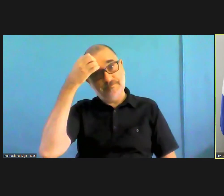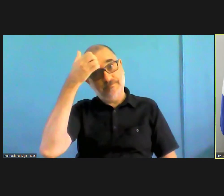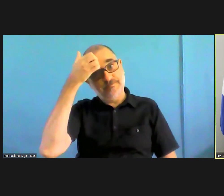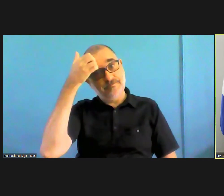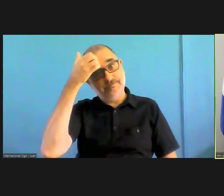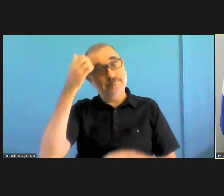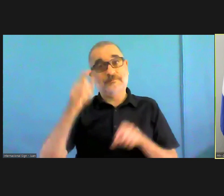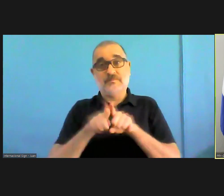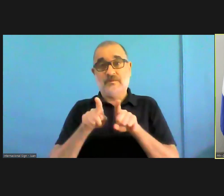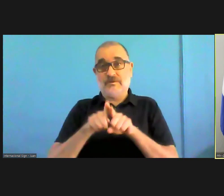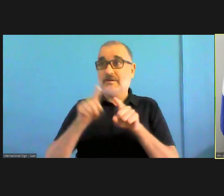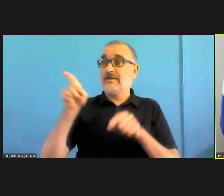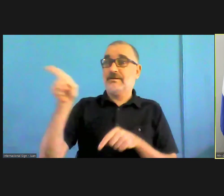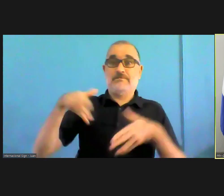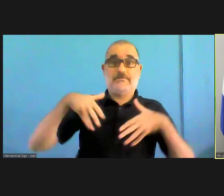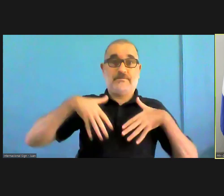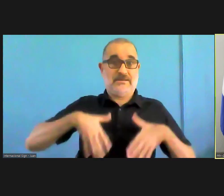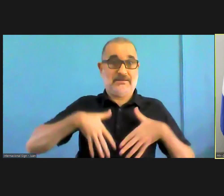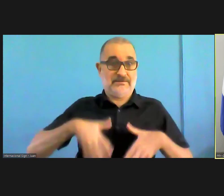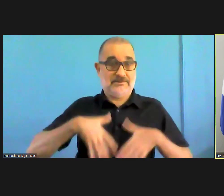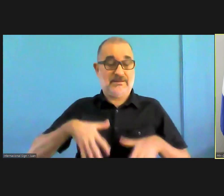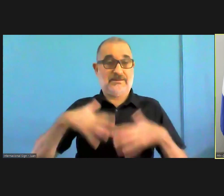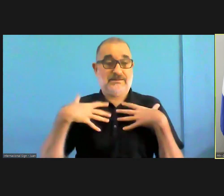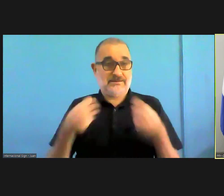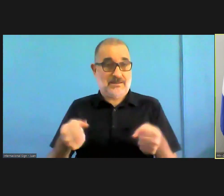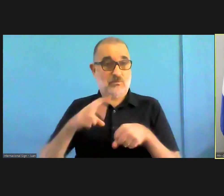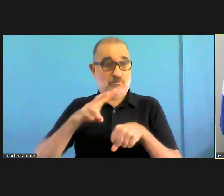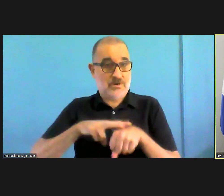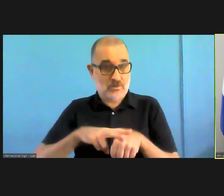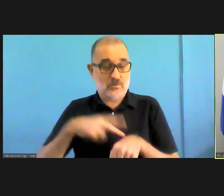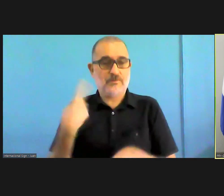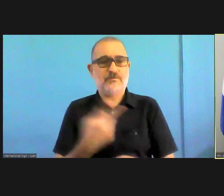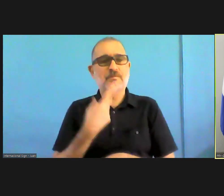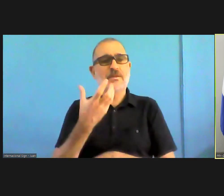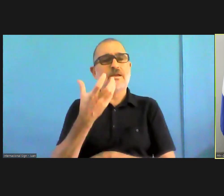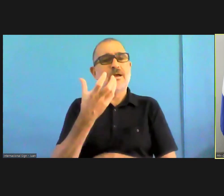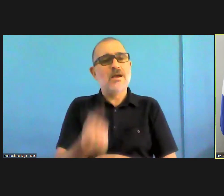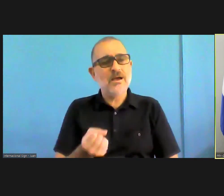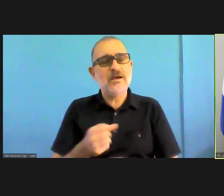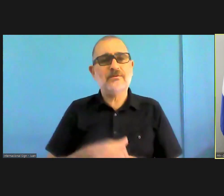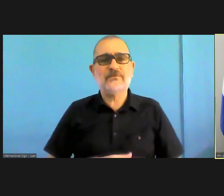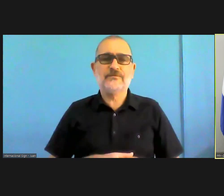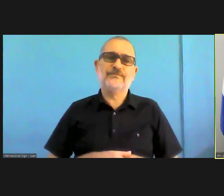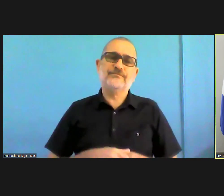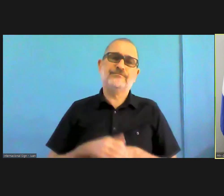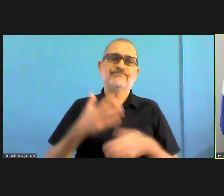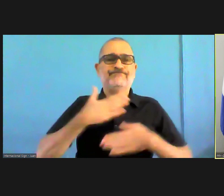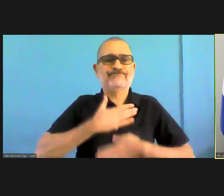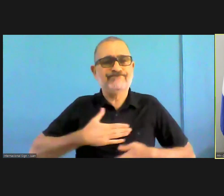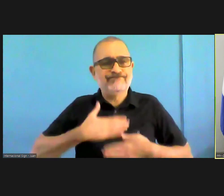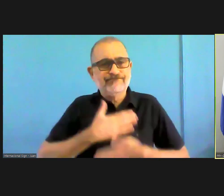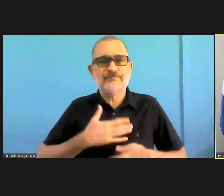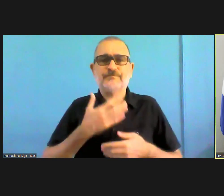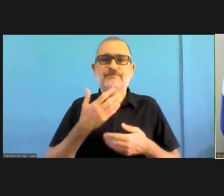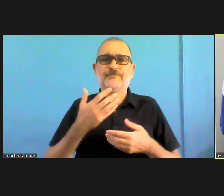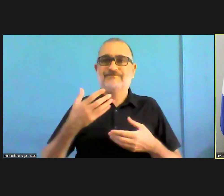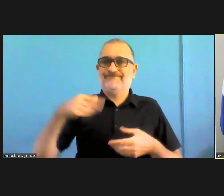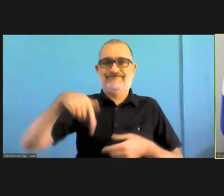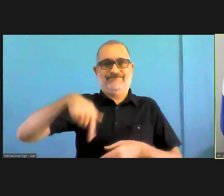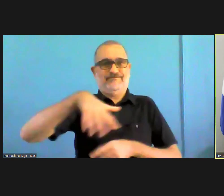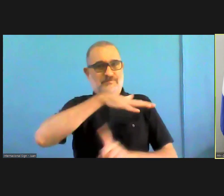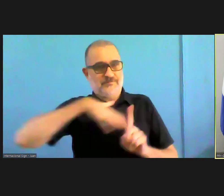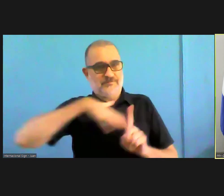tanto números y también de conocimientos y de experiencias. Les presento una vez más al doctor Guillermo